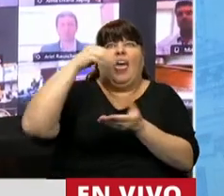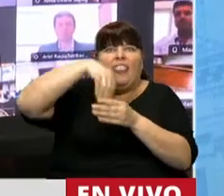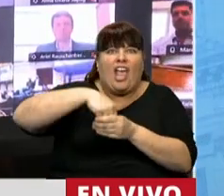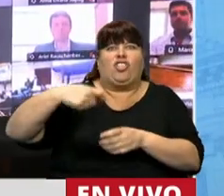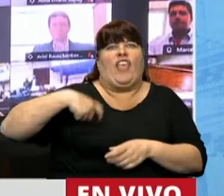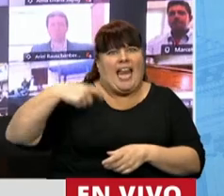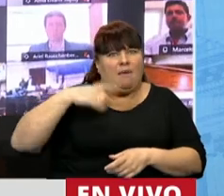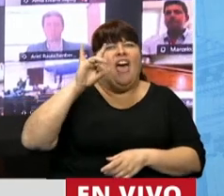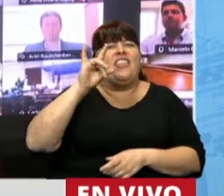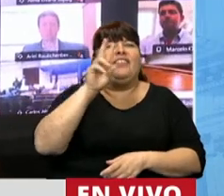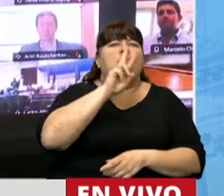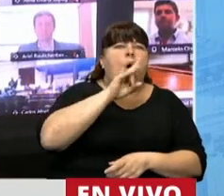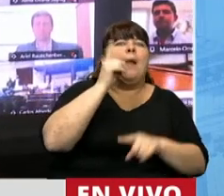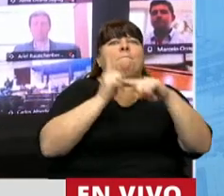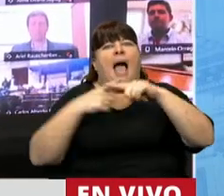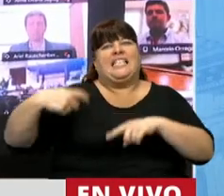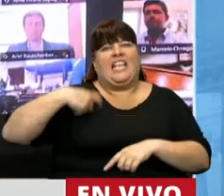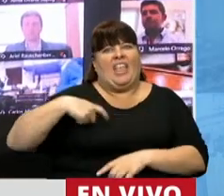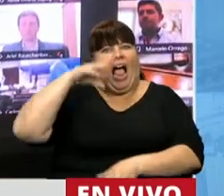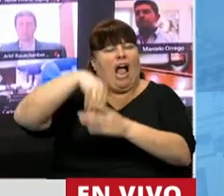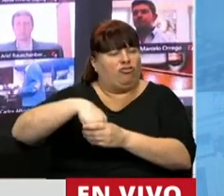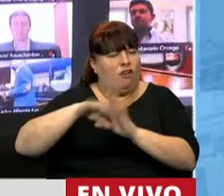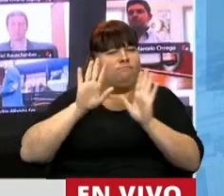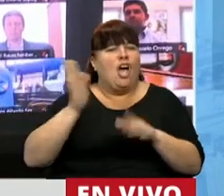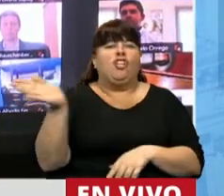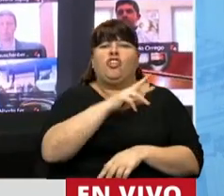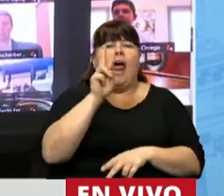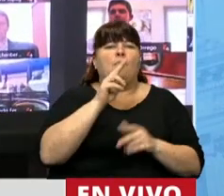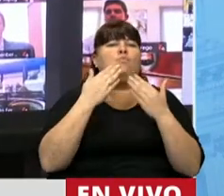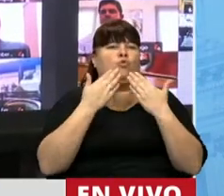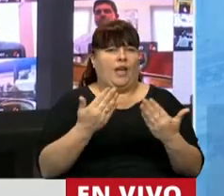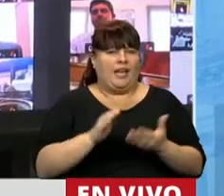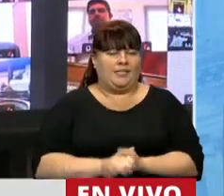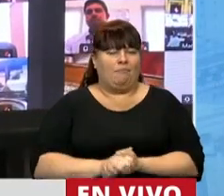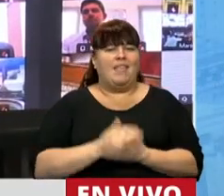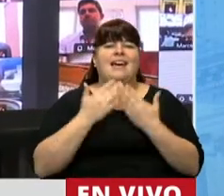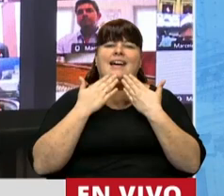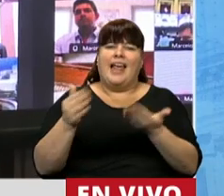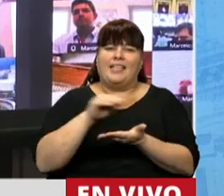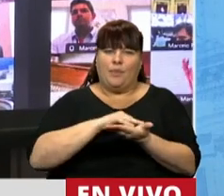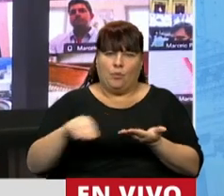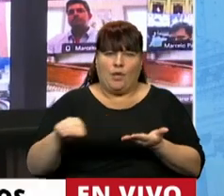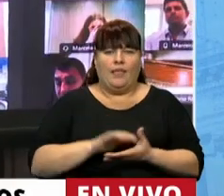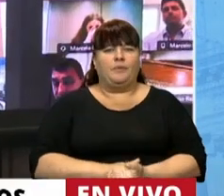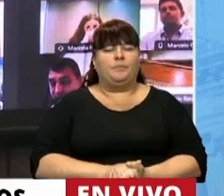No es fácil ser mujer y ser sindicalista. Así que a todas ellas, muchas gracias. Gracias, diputada